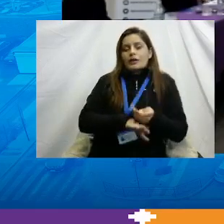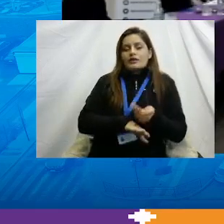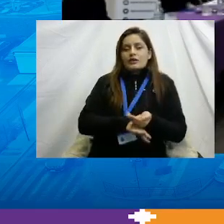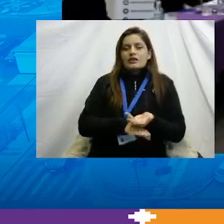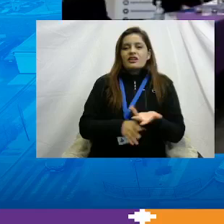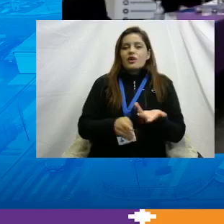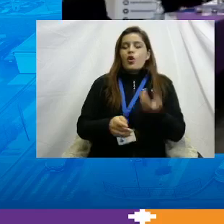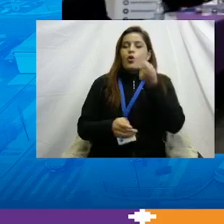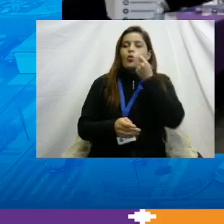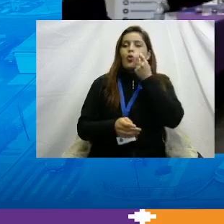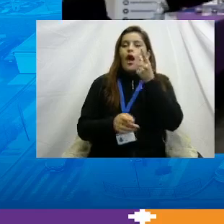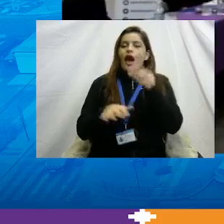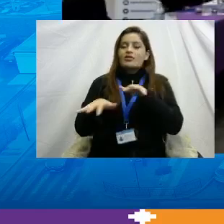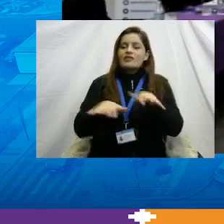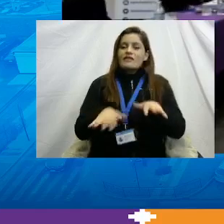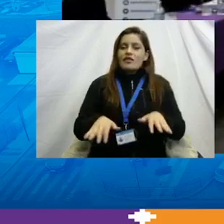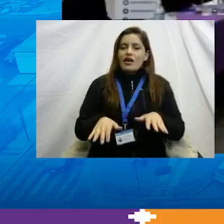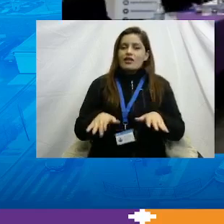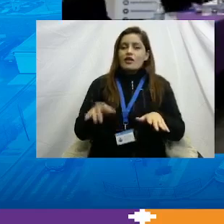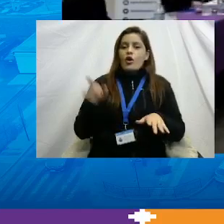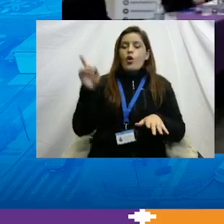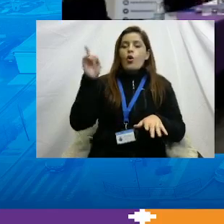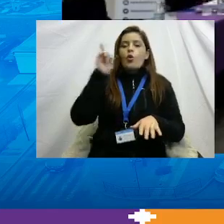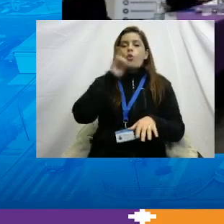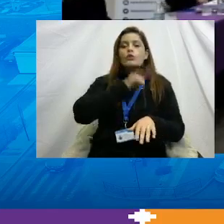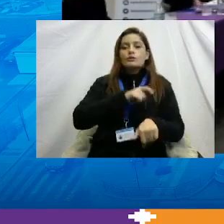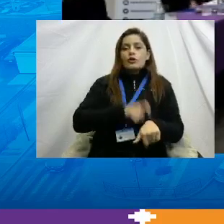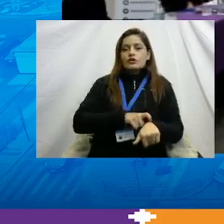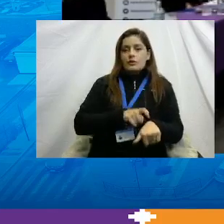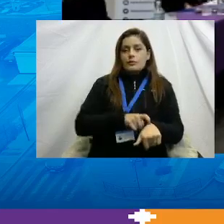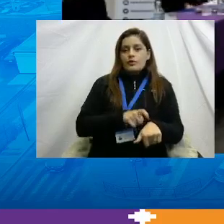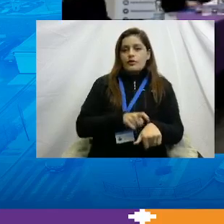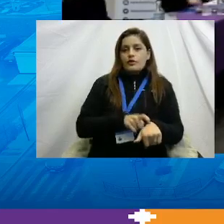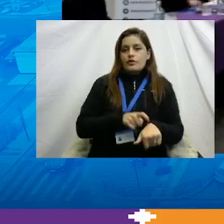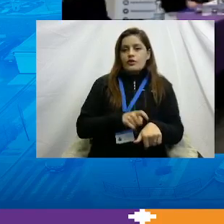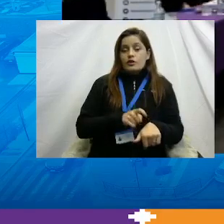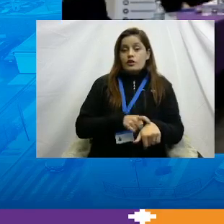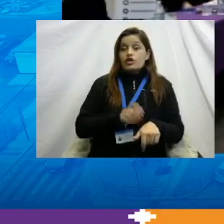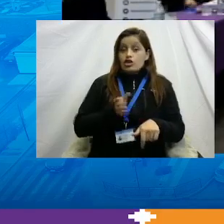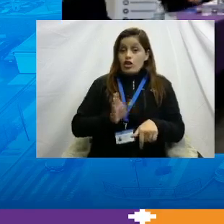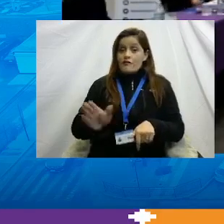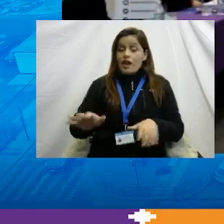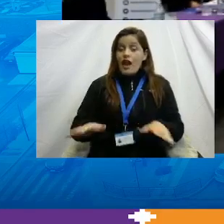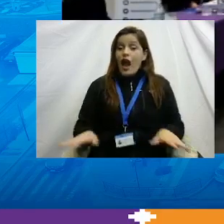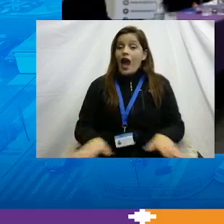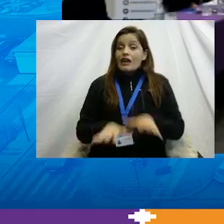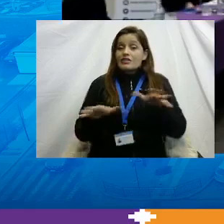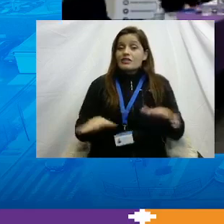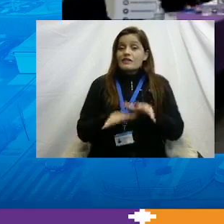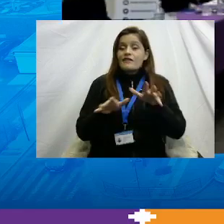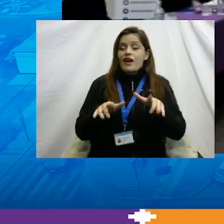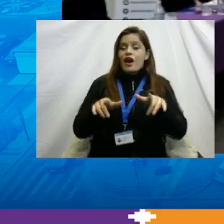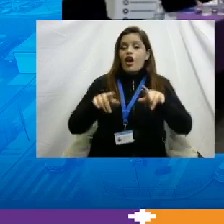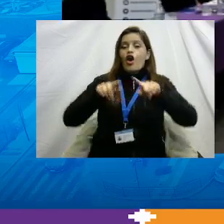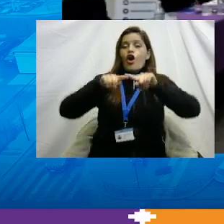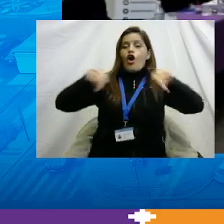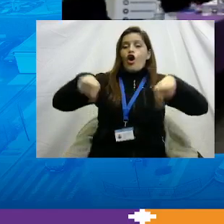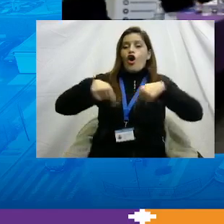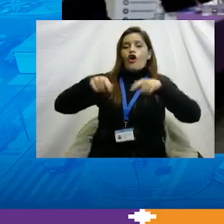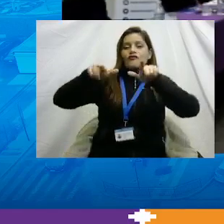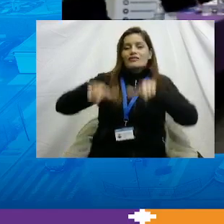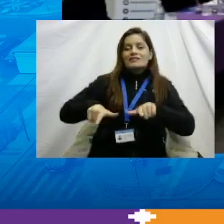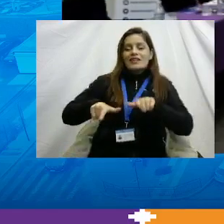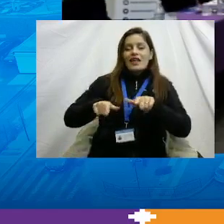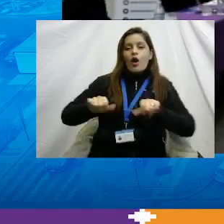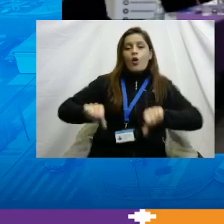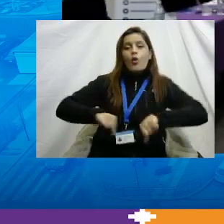las acciones que se han realizado durante este último proceso, si es que está activa la oficina o algún representante de la juventud,